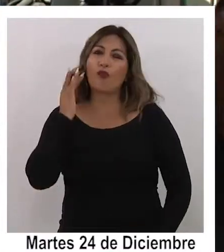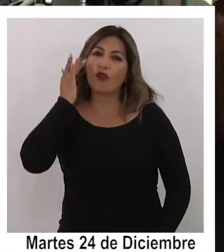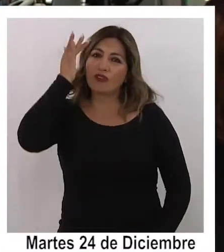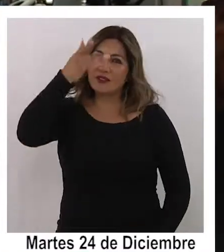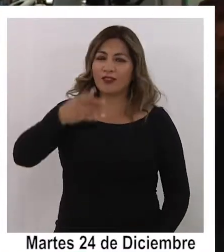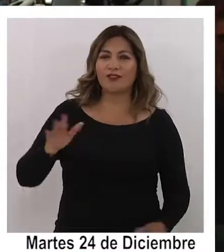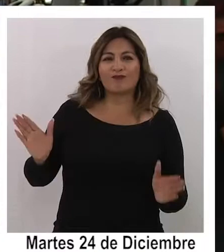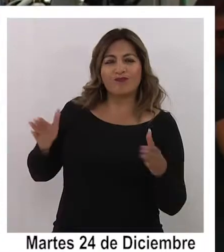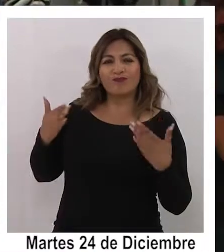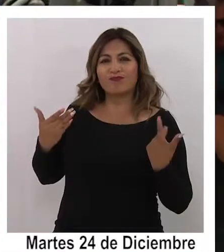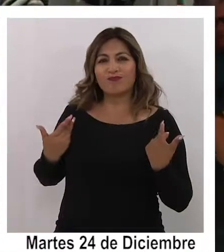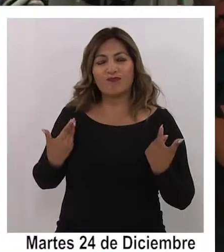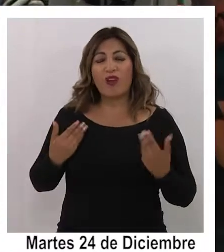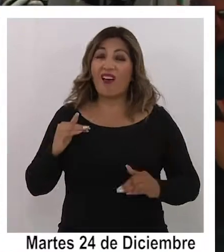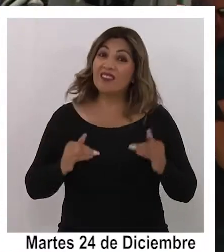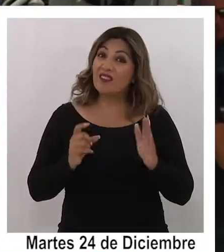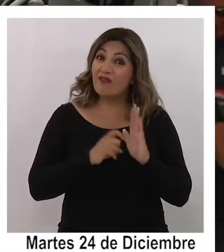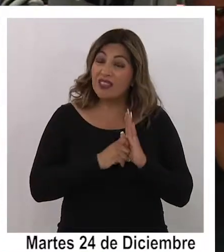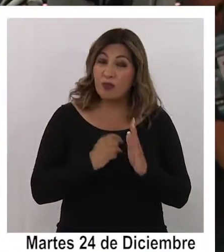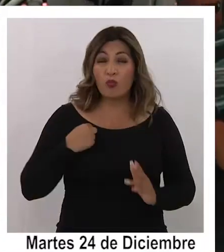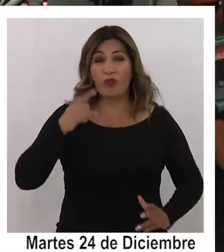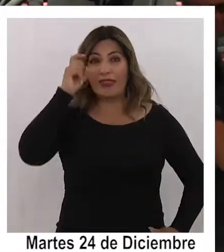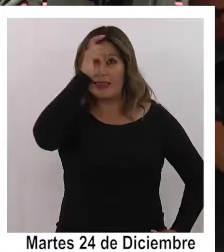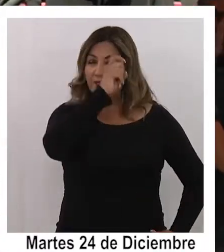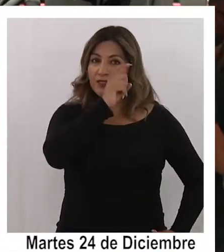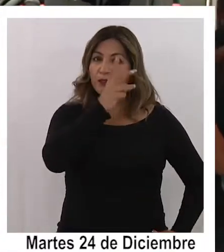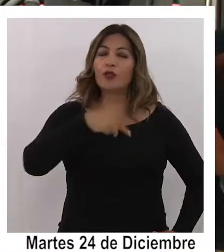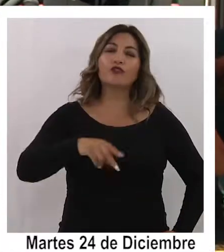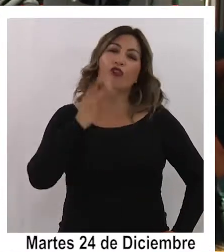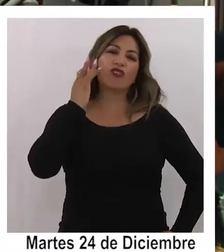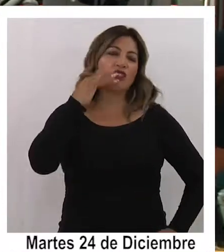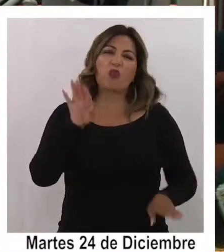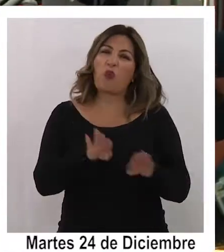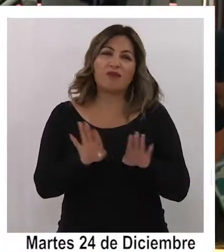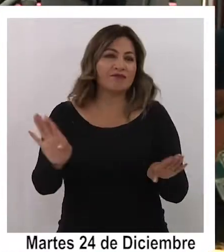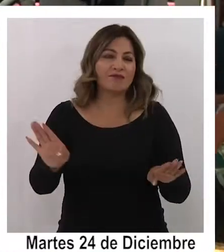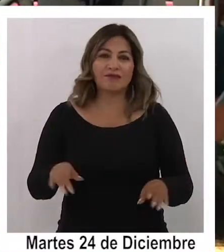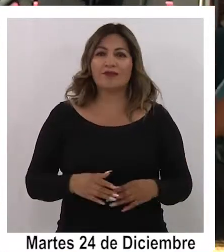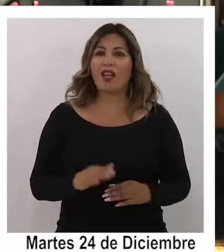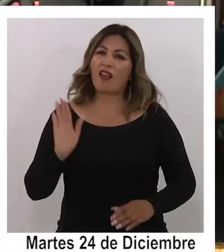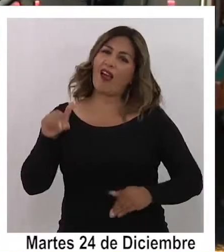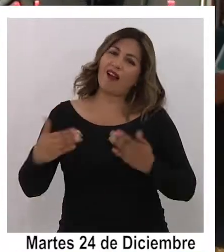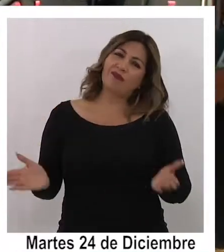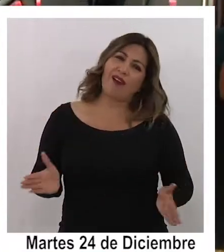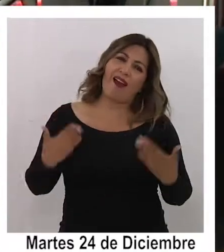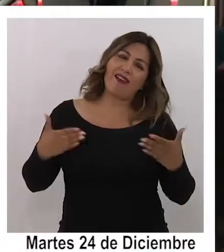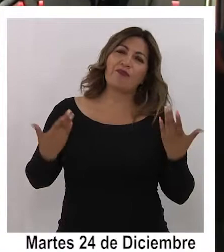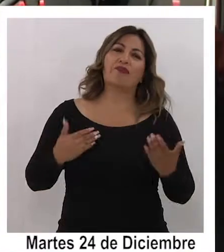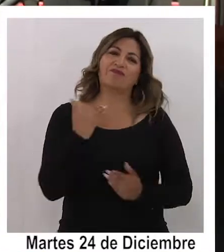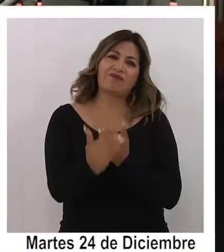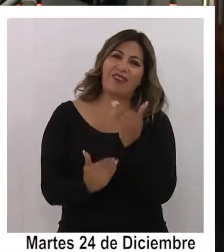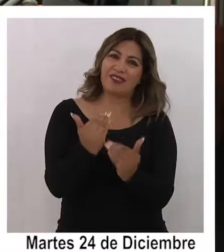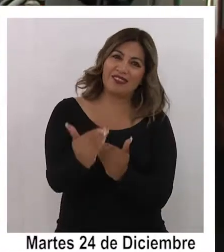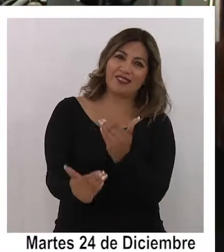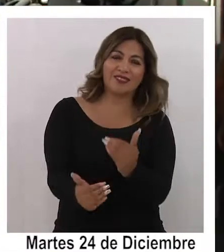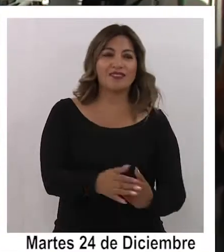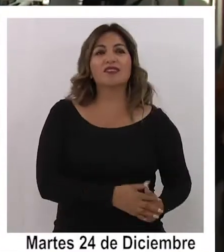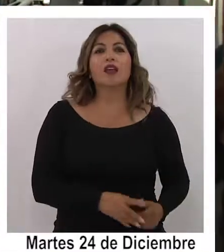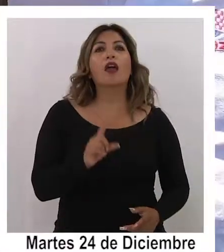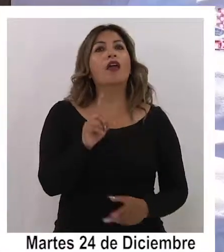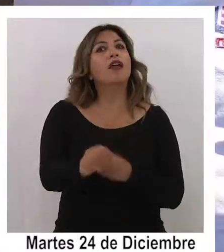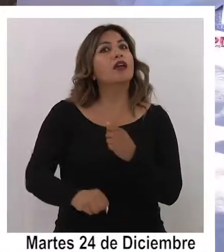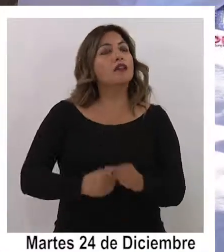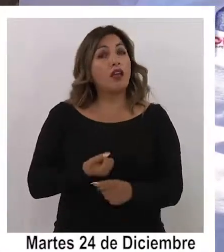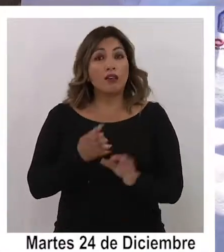Y bien, súper contento, motivado, aunque son tiempos difíciles, pero contento igual. Hay que tirarle para arriba nomás, echarle para